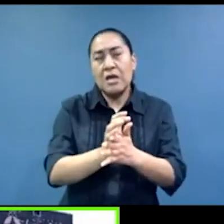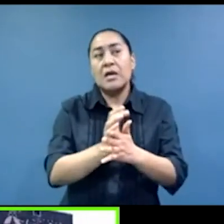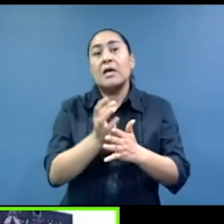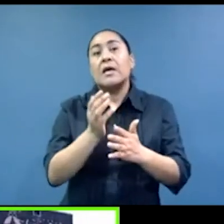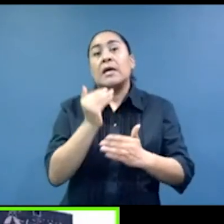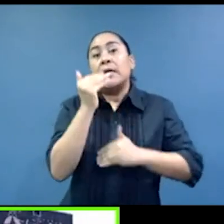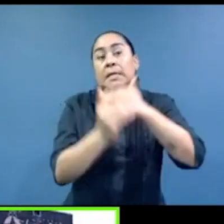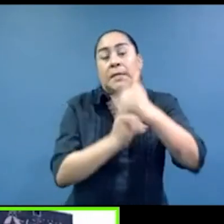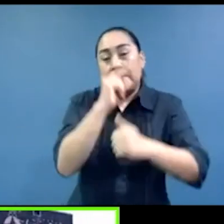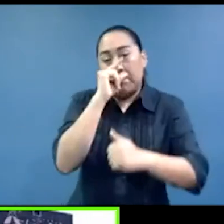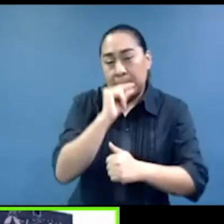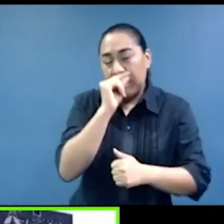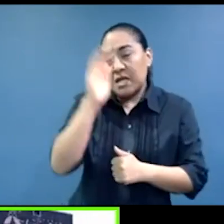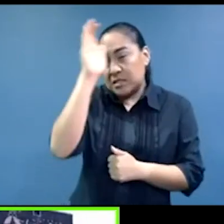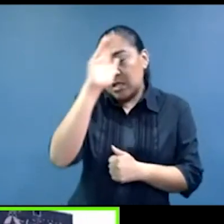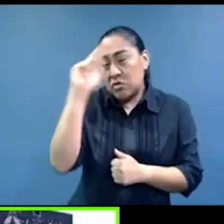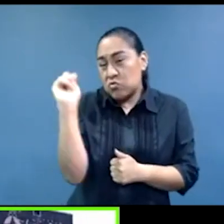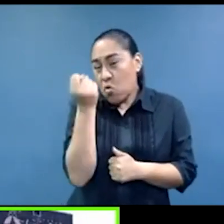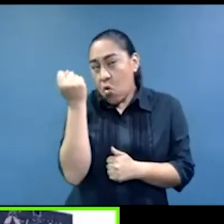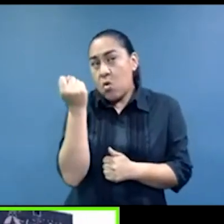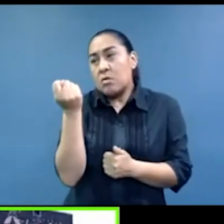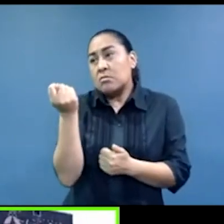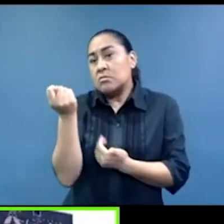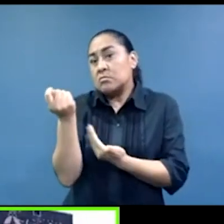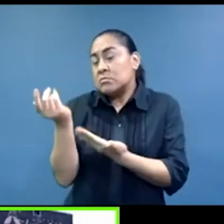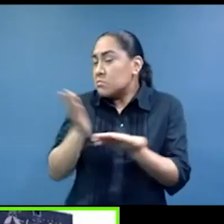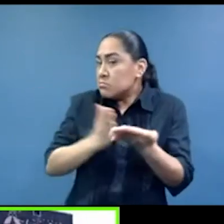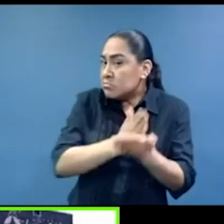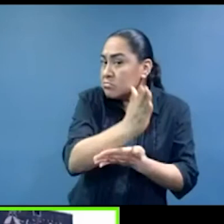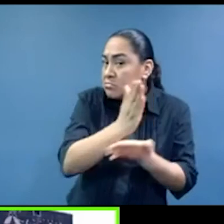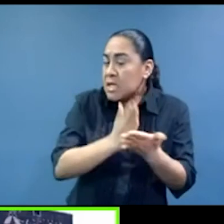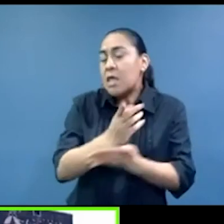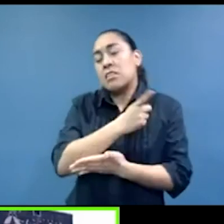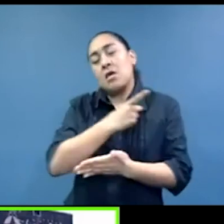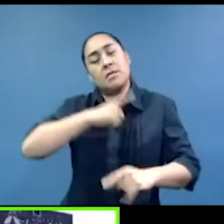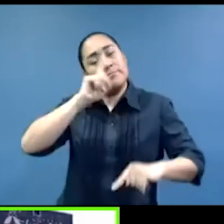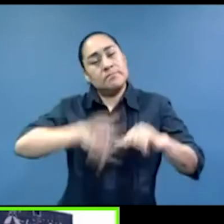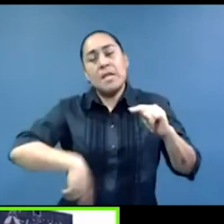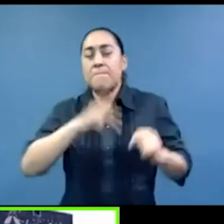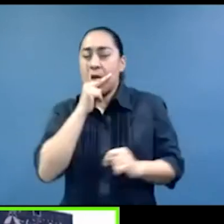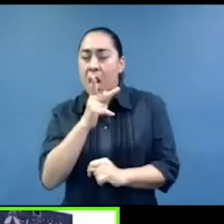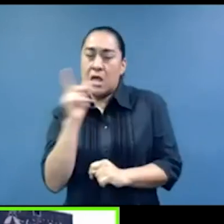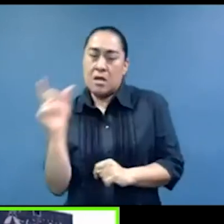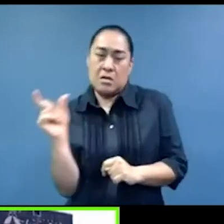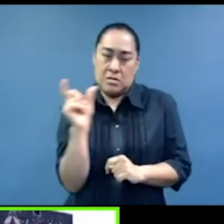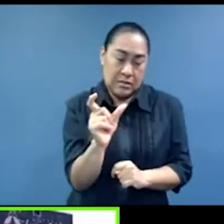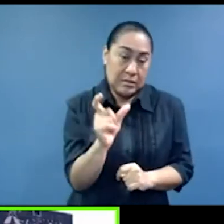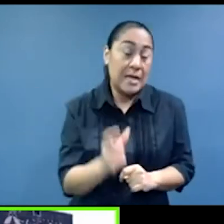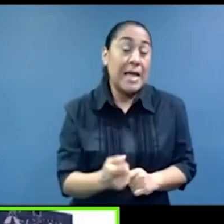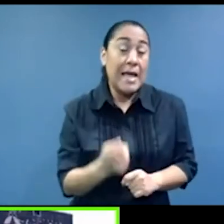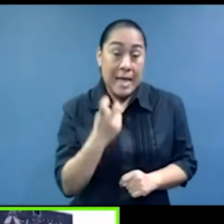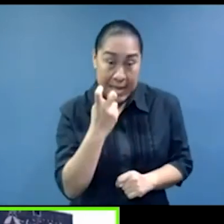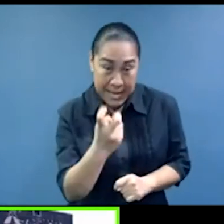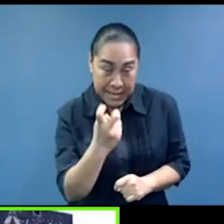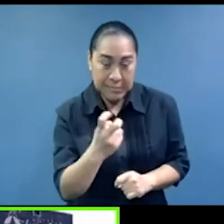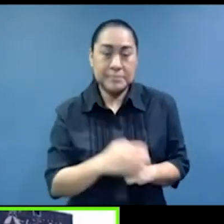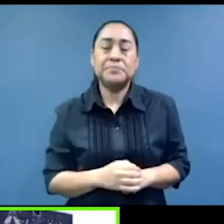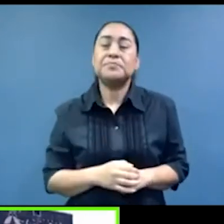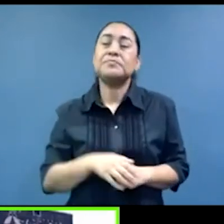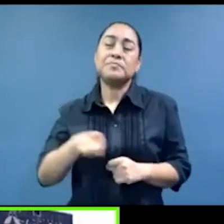de la ciencia y la tecnología y para acceder, debería de eliminarse. Y justo en el caso Artavia